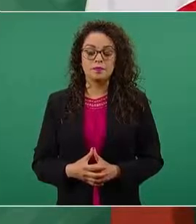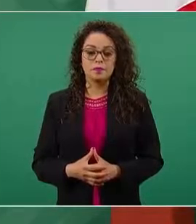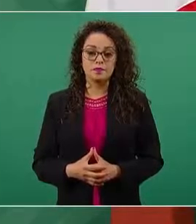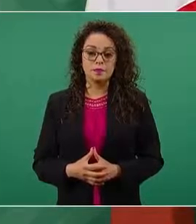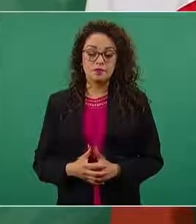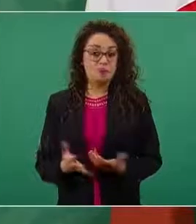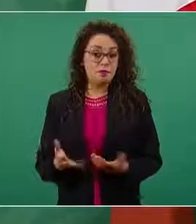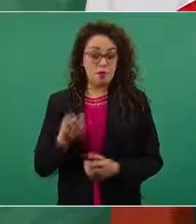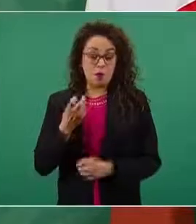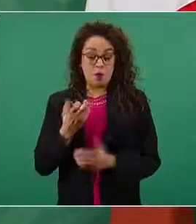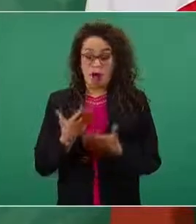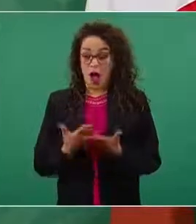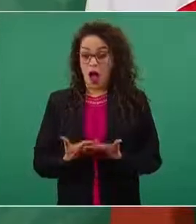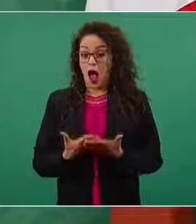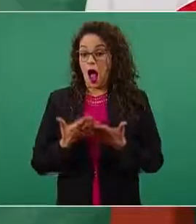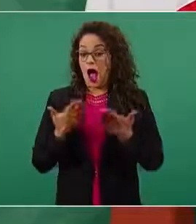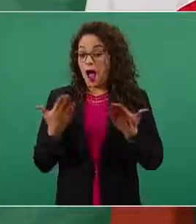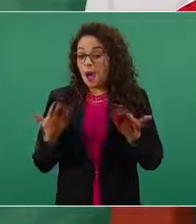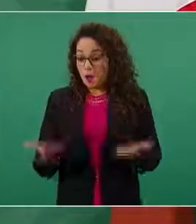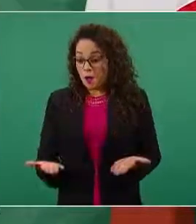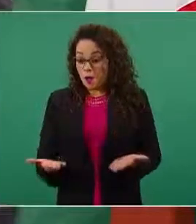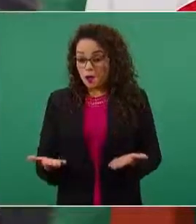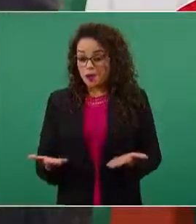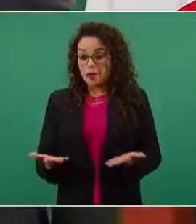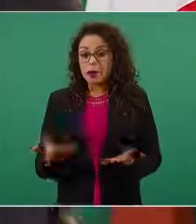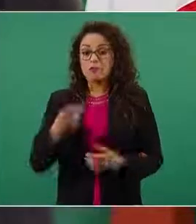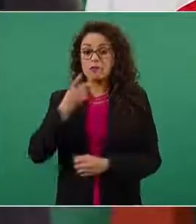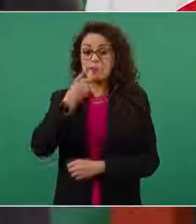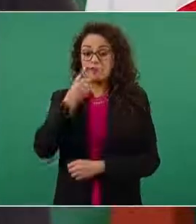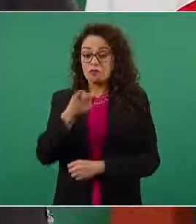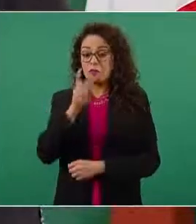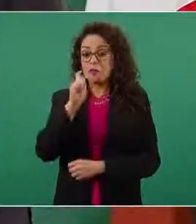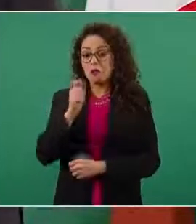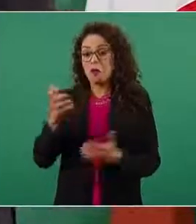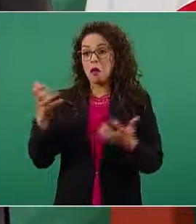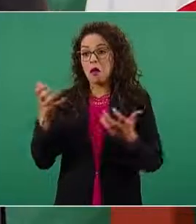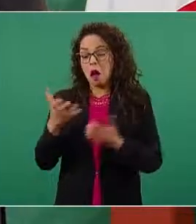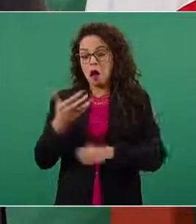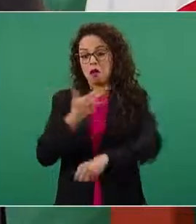ahora hay un proceso para renovar el Poder Judicial,